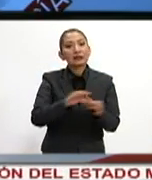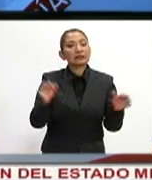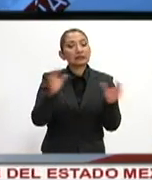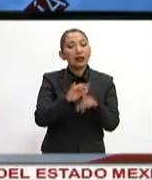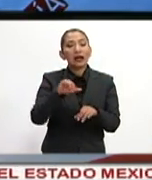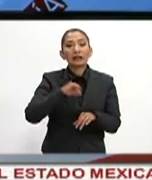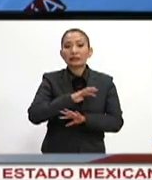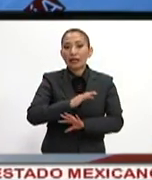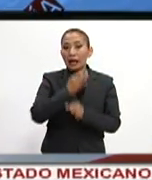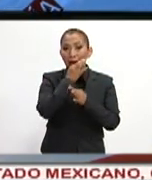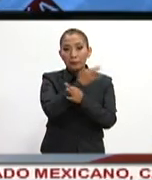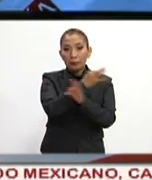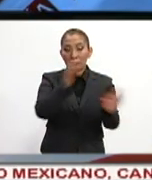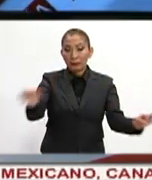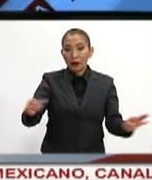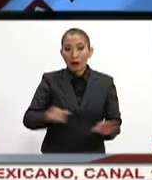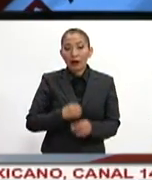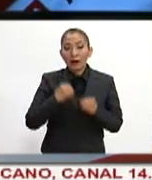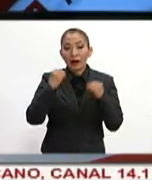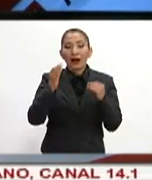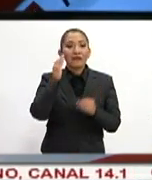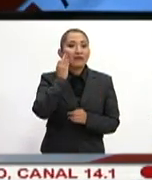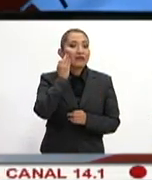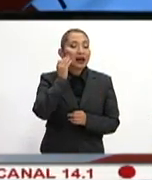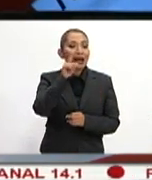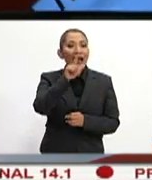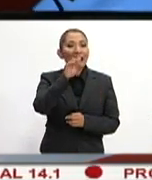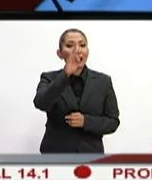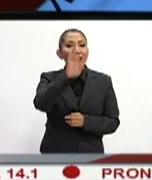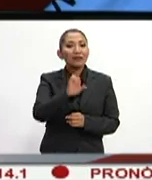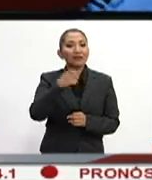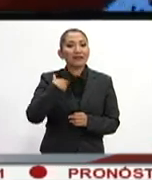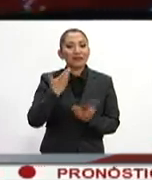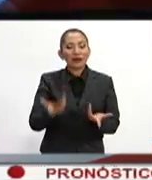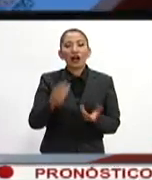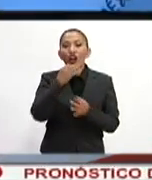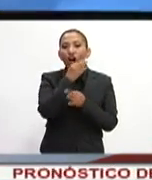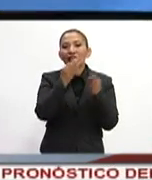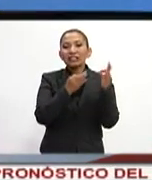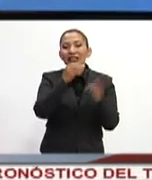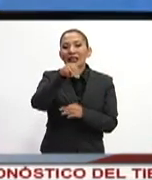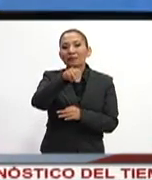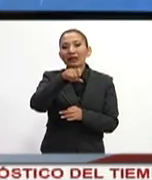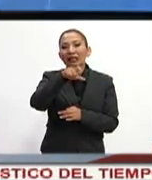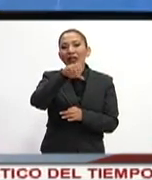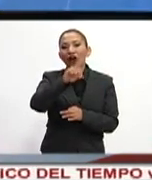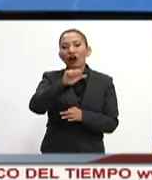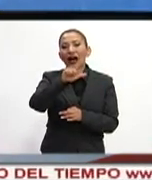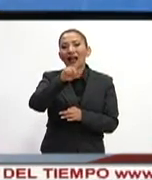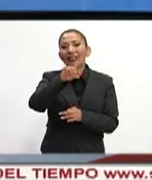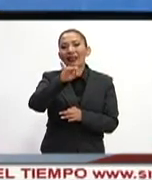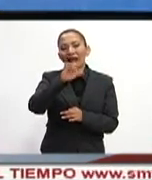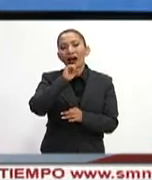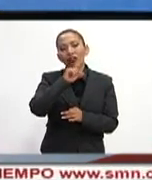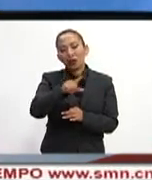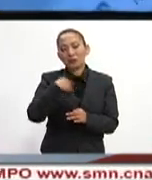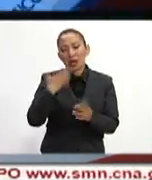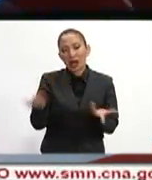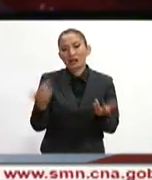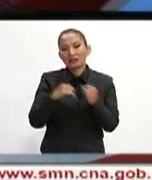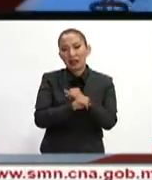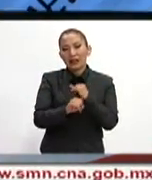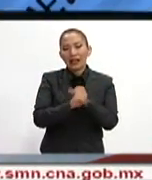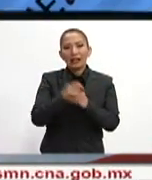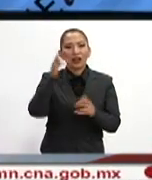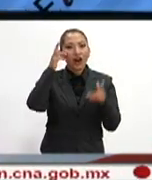estamos transmitiendo completamente en vivo por Facebook Live en la cuenta Noticias México al Día. También nos puede seguir por las redes sociales. Saludo